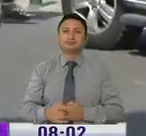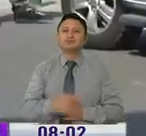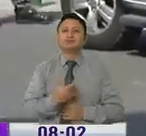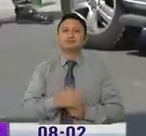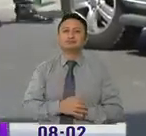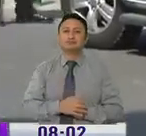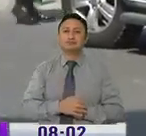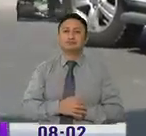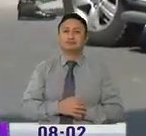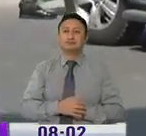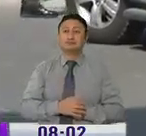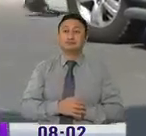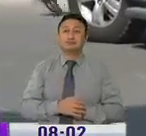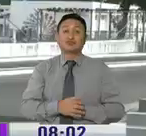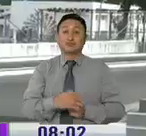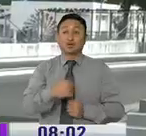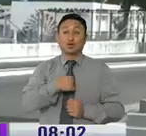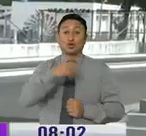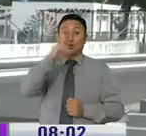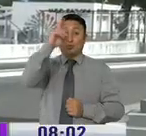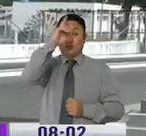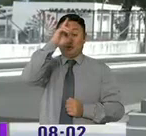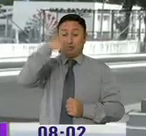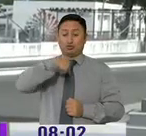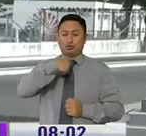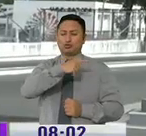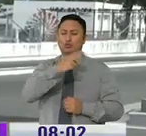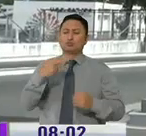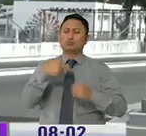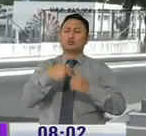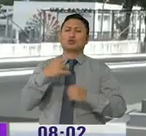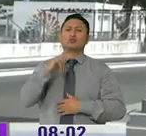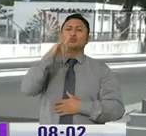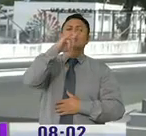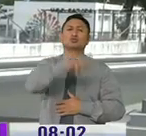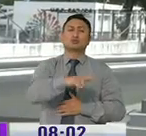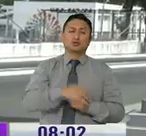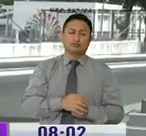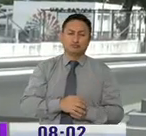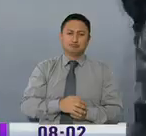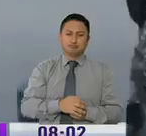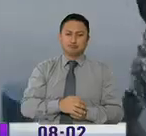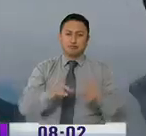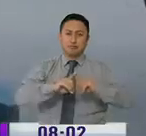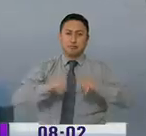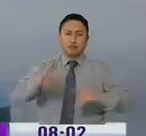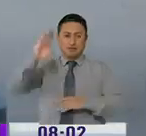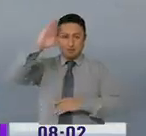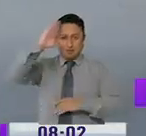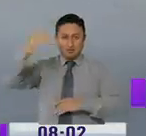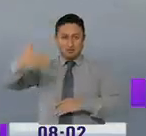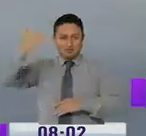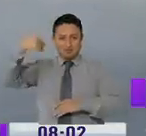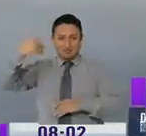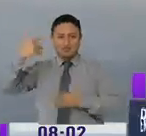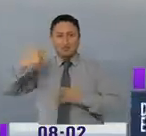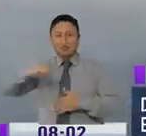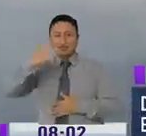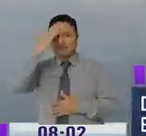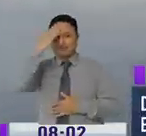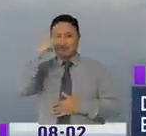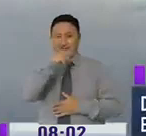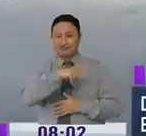escudarse en el uniforme, decir que pertenecen a la Fuerza Aérea Ecuatoriana y estaban blindados, pero a las investigaciones de agentes antinarcóticos